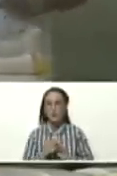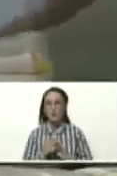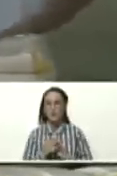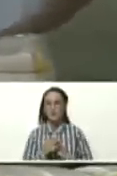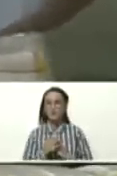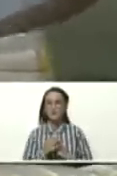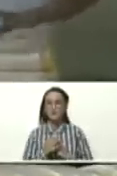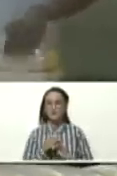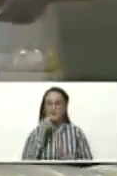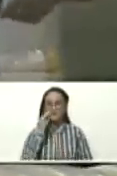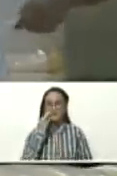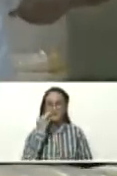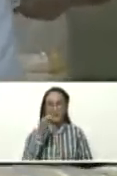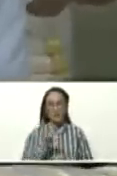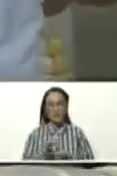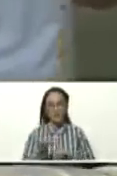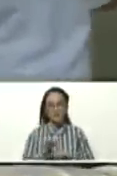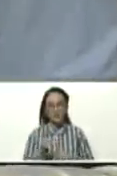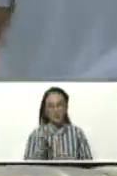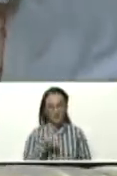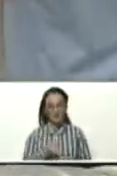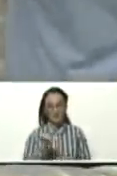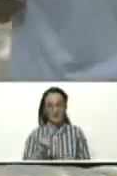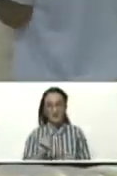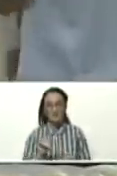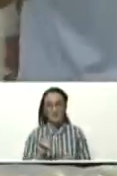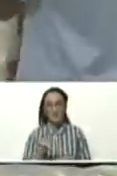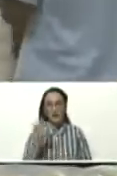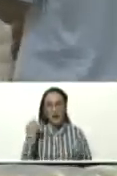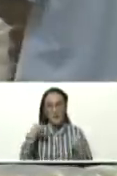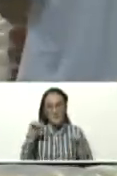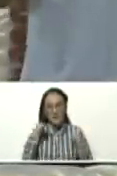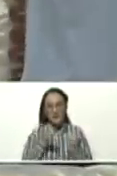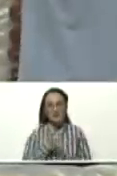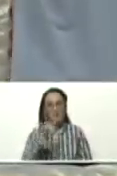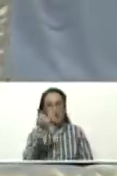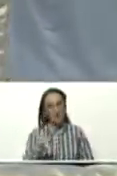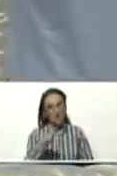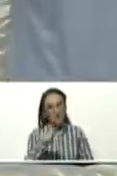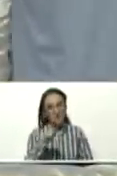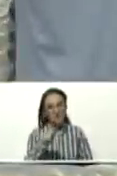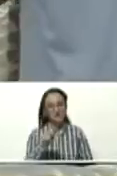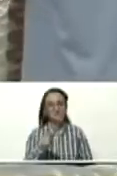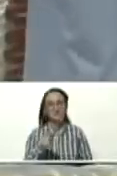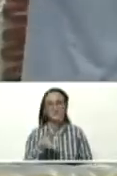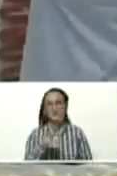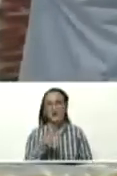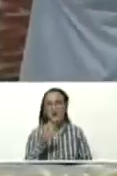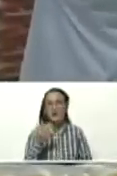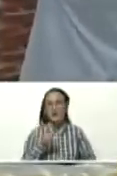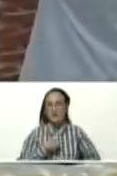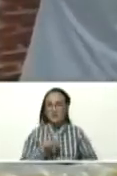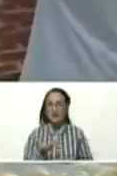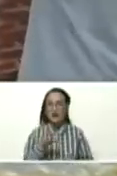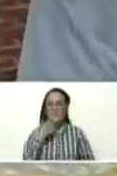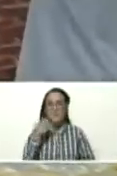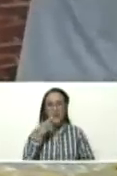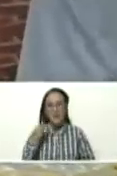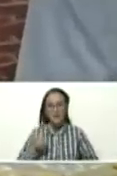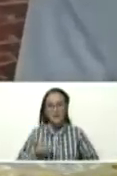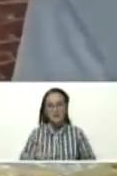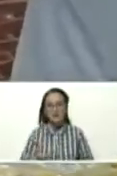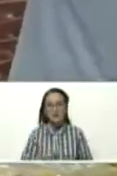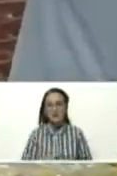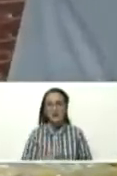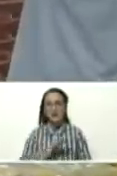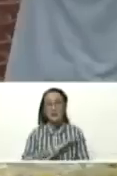allá en este municipio donde usted hoy se encuentra, para aprender de ellos y para también dar nuestra modesta experiencia